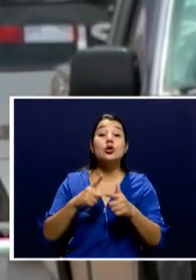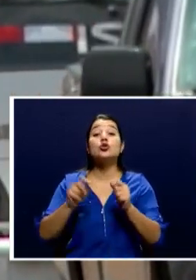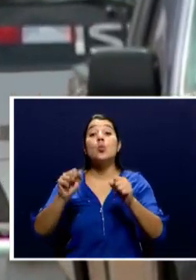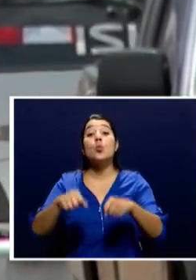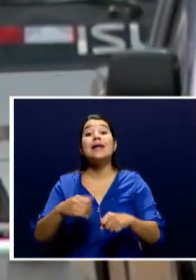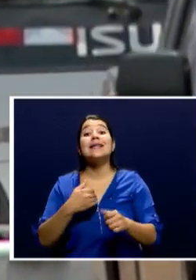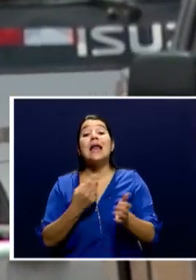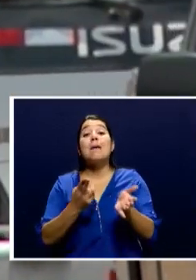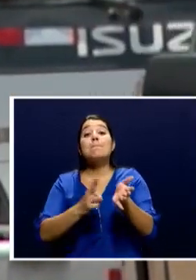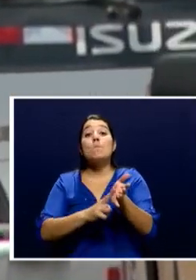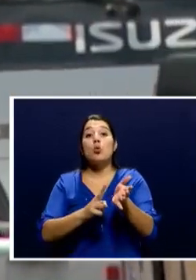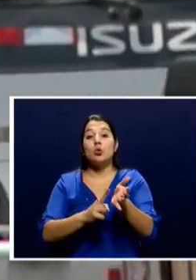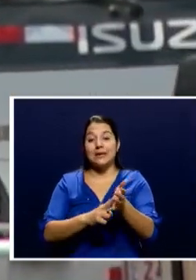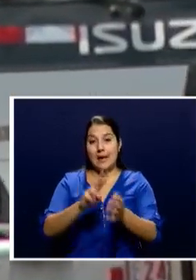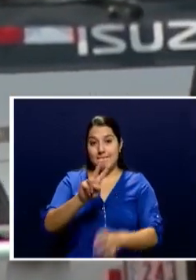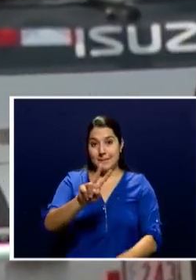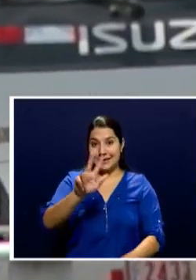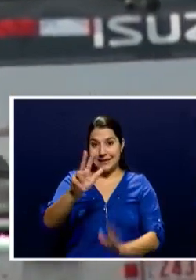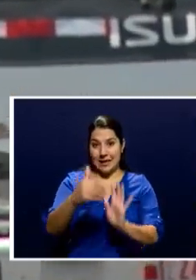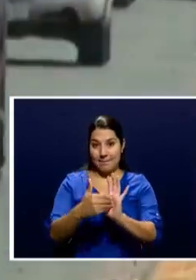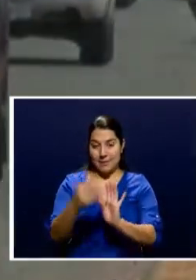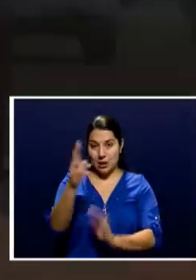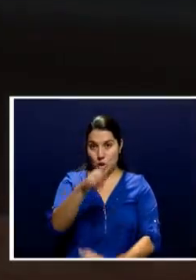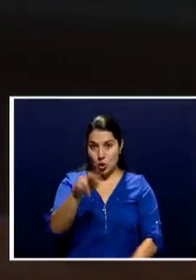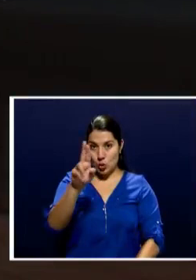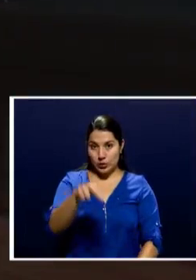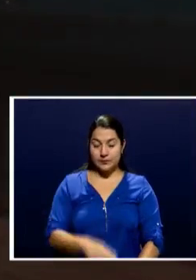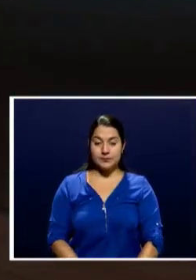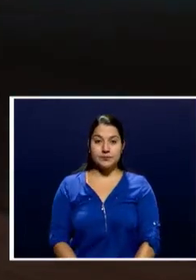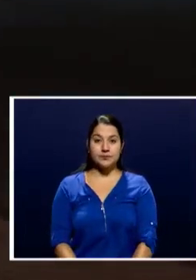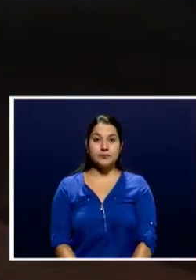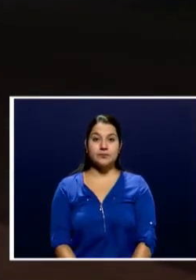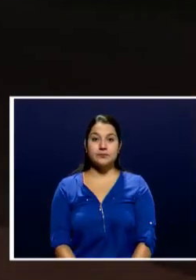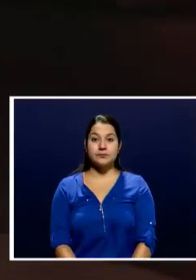sanción económica de 23,000 colones.